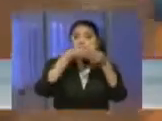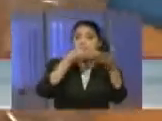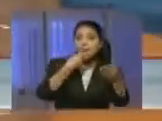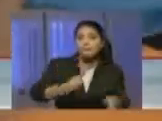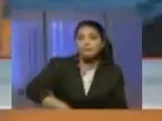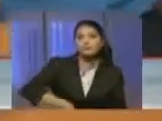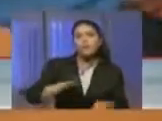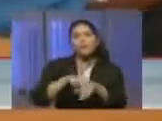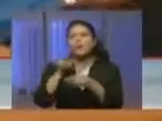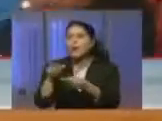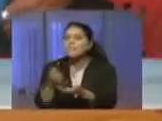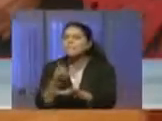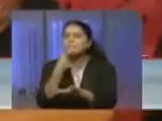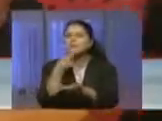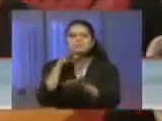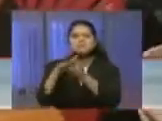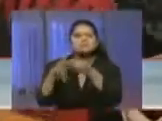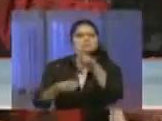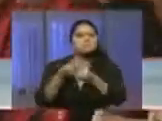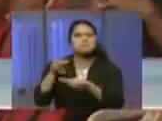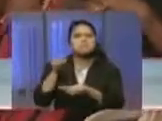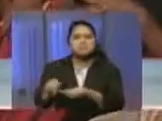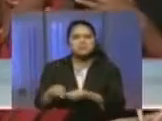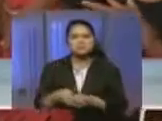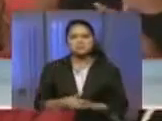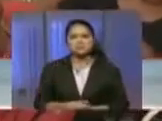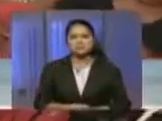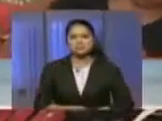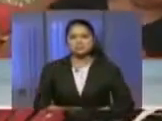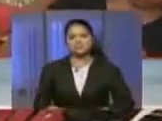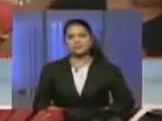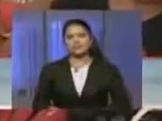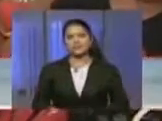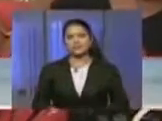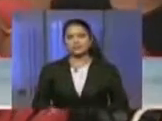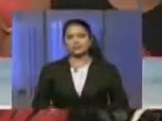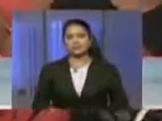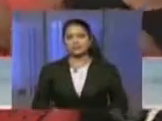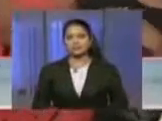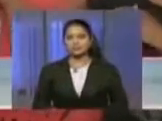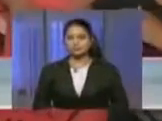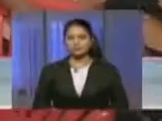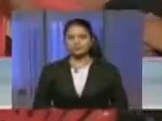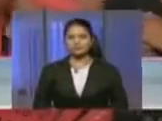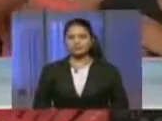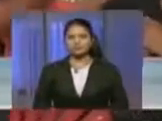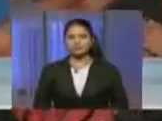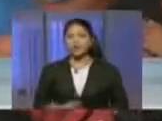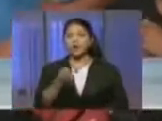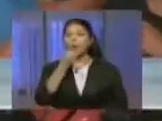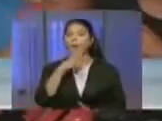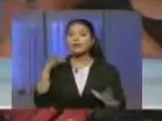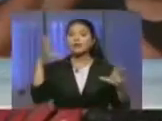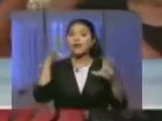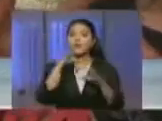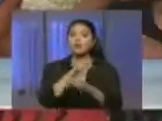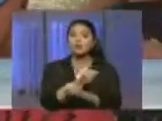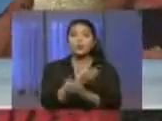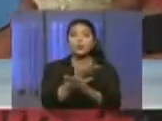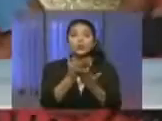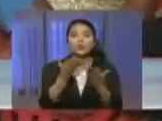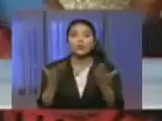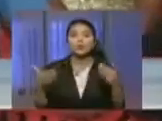son estas medicinas y esta que está aquí presente Buenas noches todos ministros